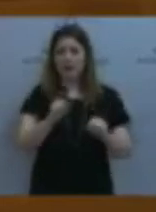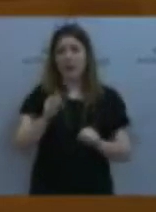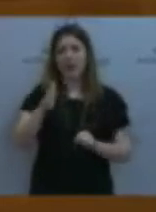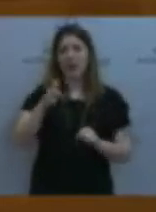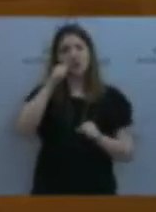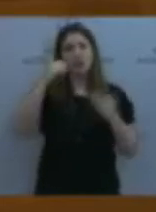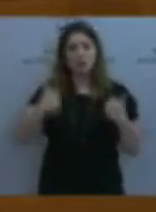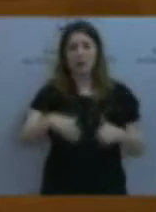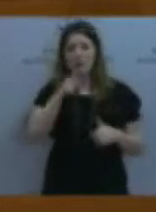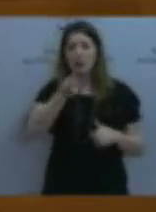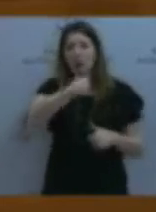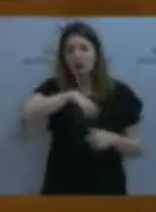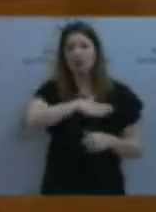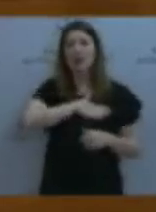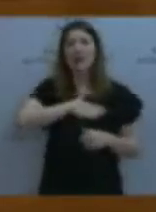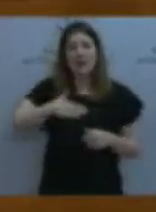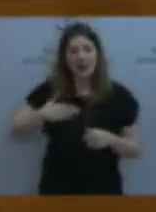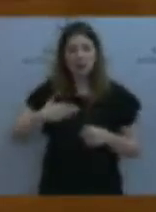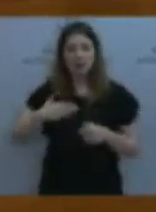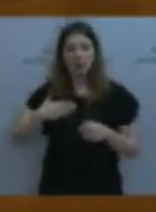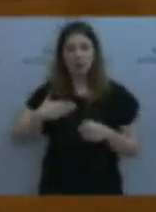vanguardia. Creemos que todos los